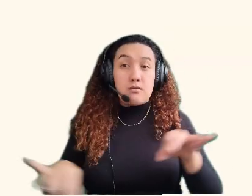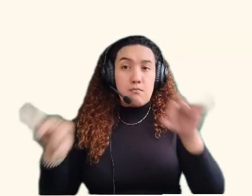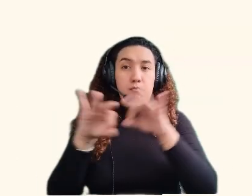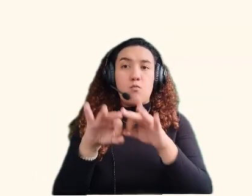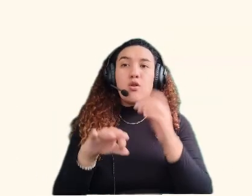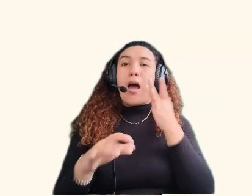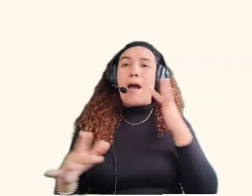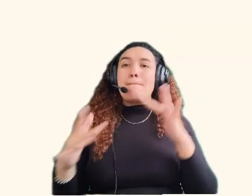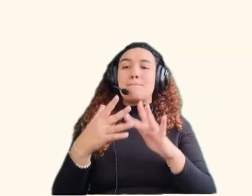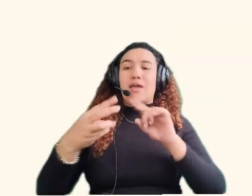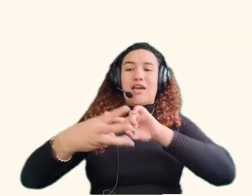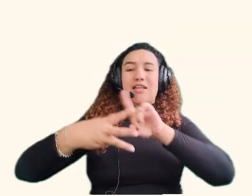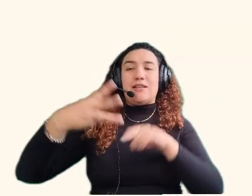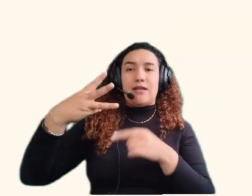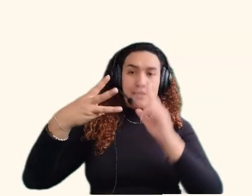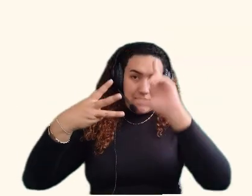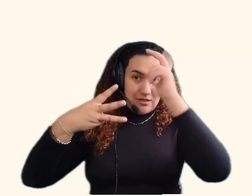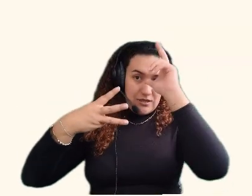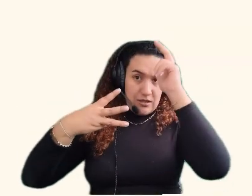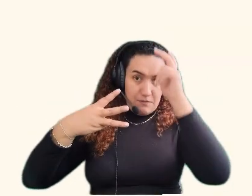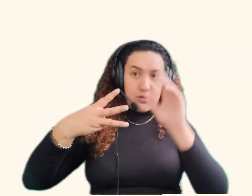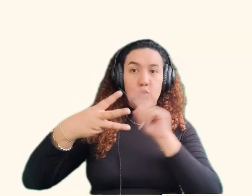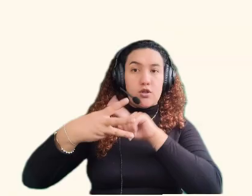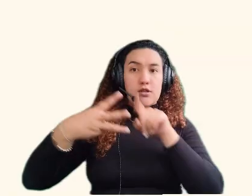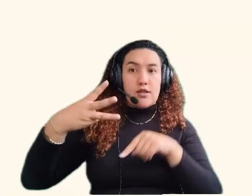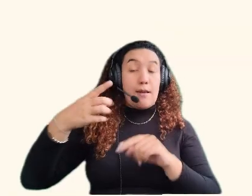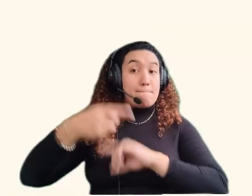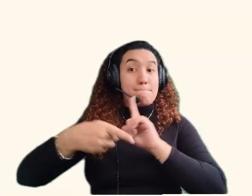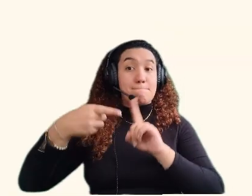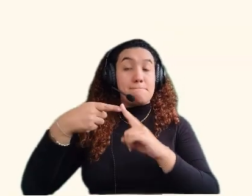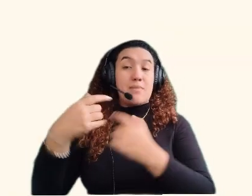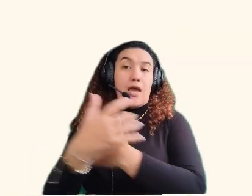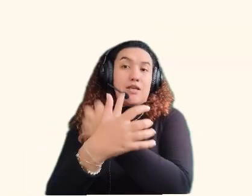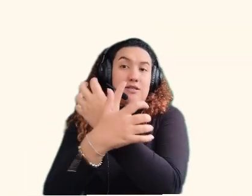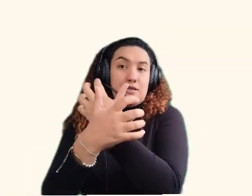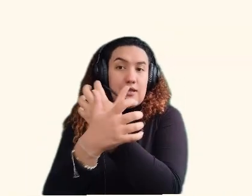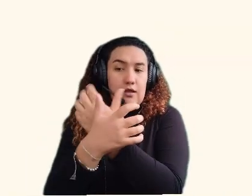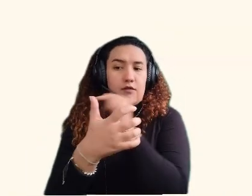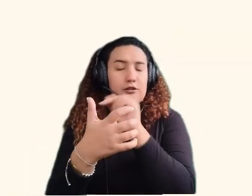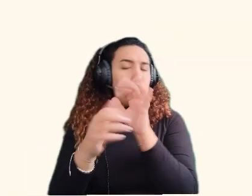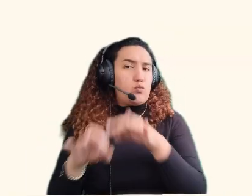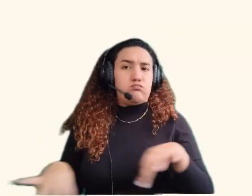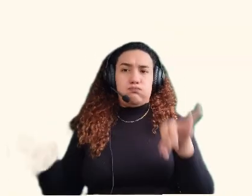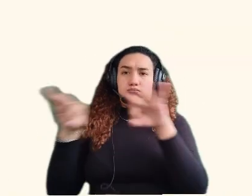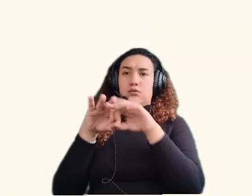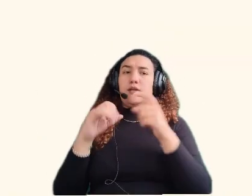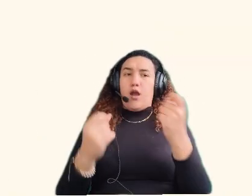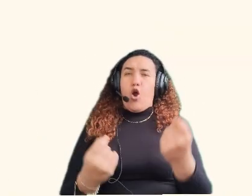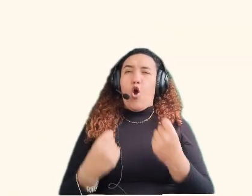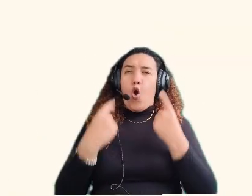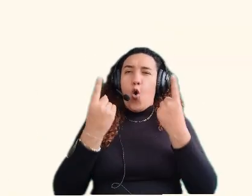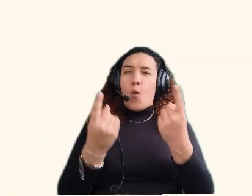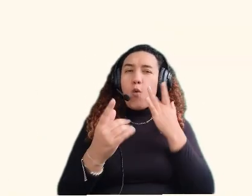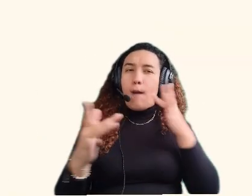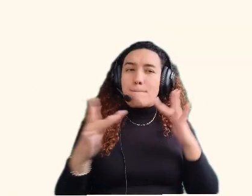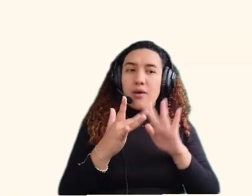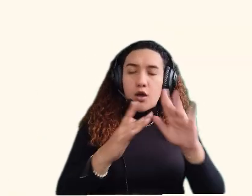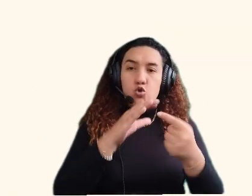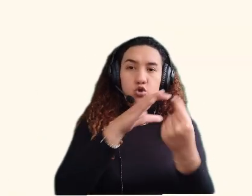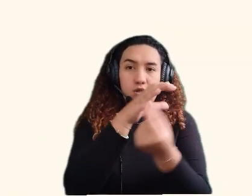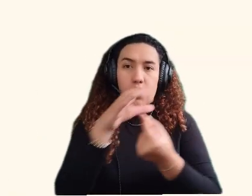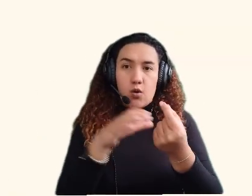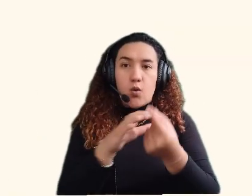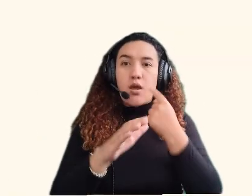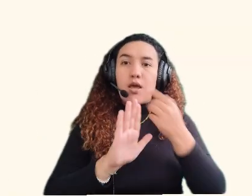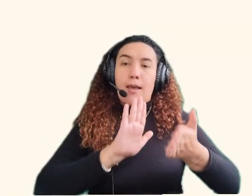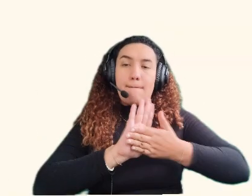más relevante se divide en tres dimensiones. La primera, que es la científica, que es vital para comprender los mecanismos